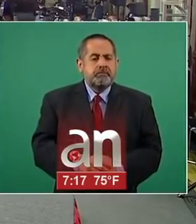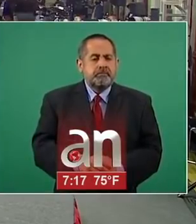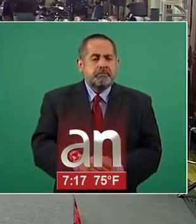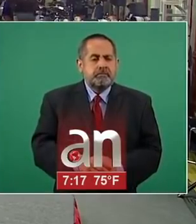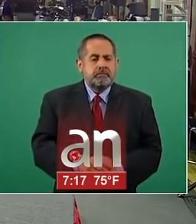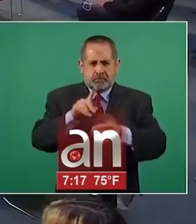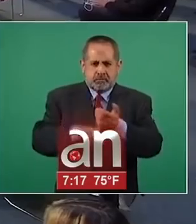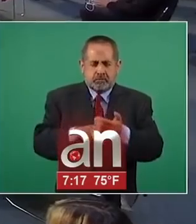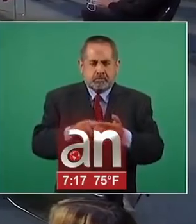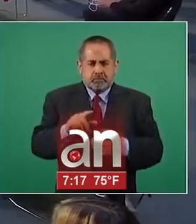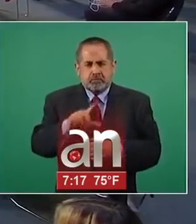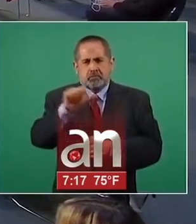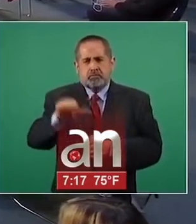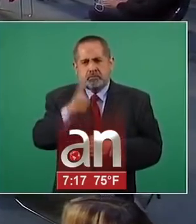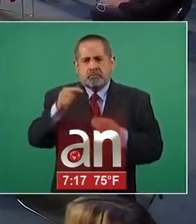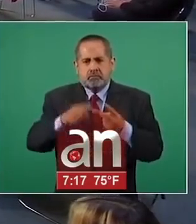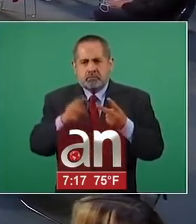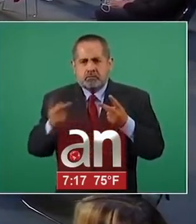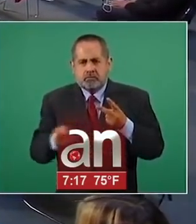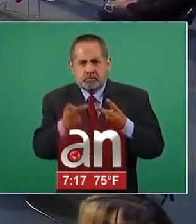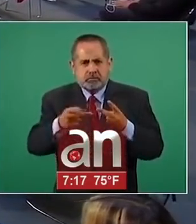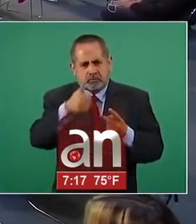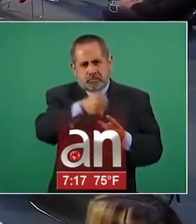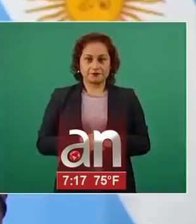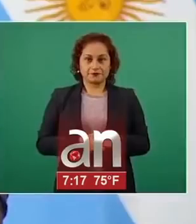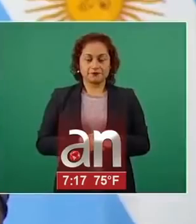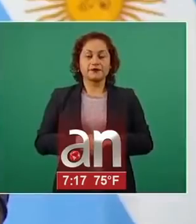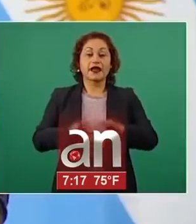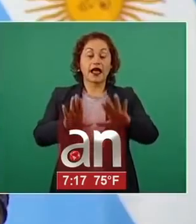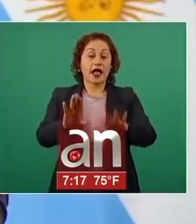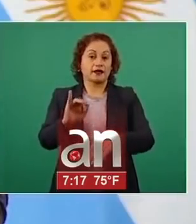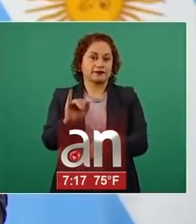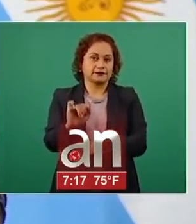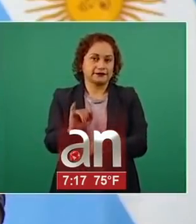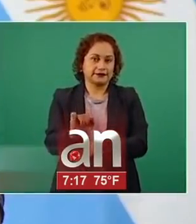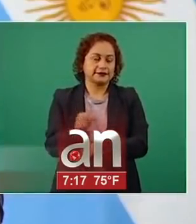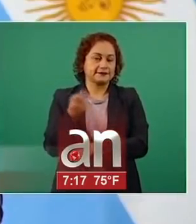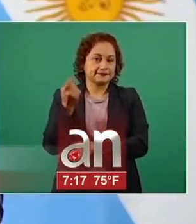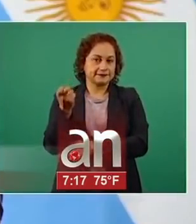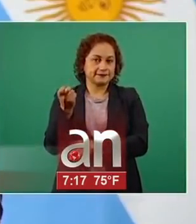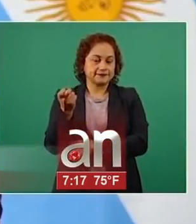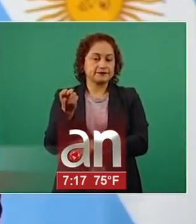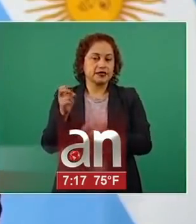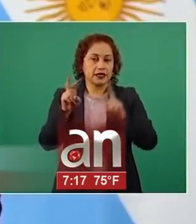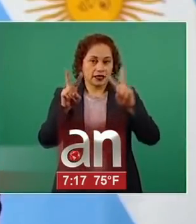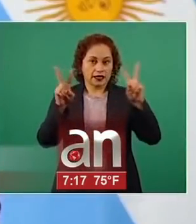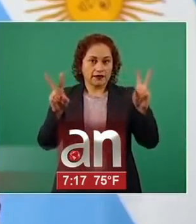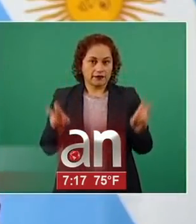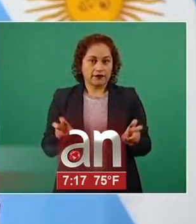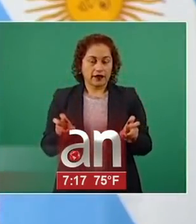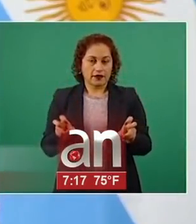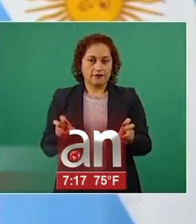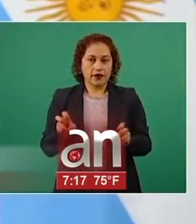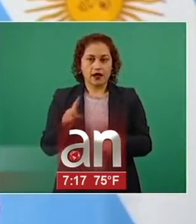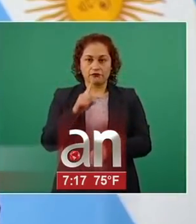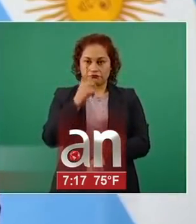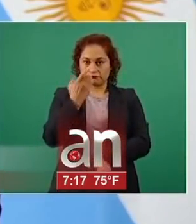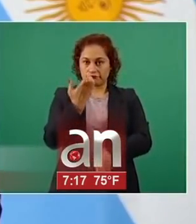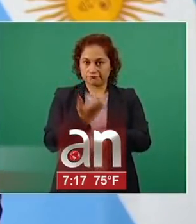López Obrador reaccionó hoy a la detención de Coronel. Un asunto que deciden en Estados Unidos,